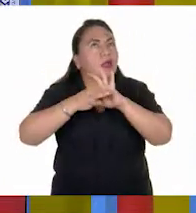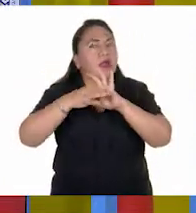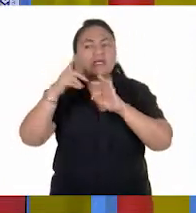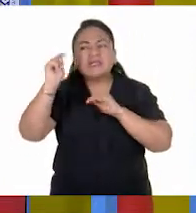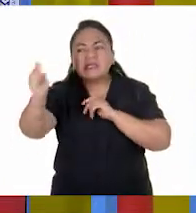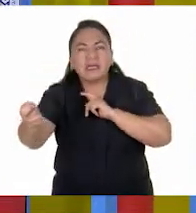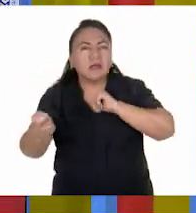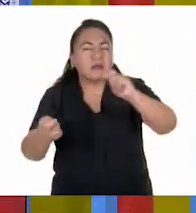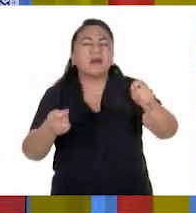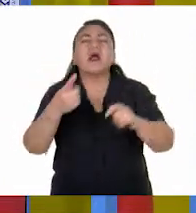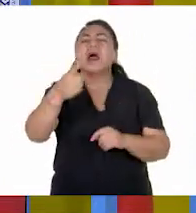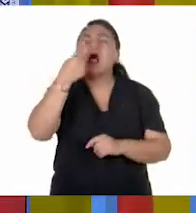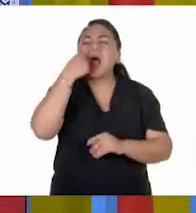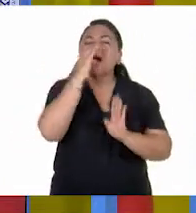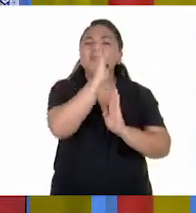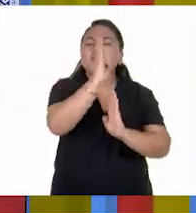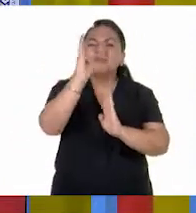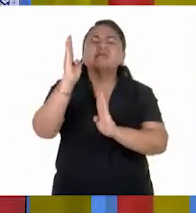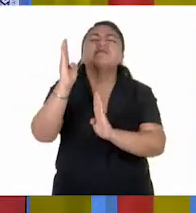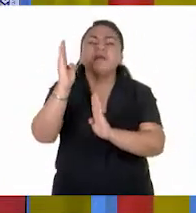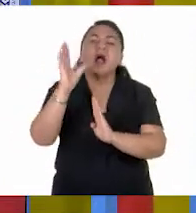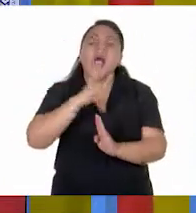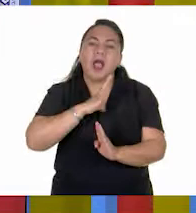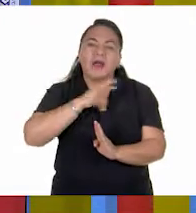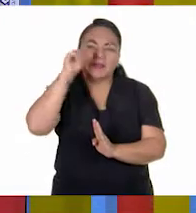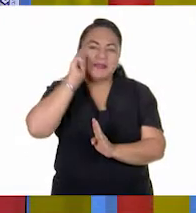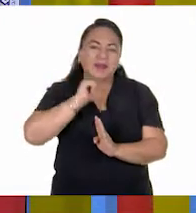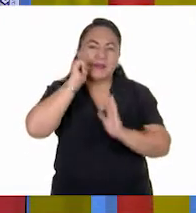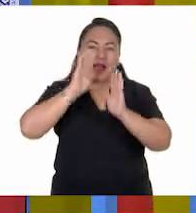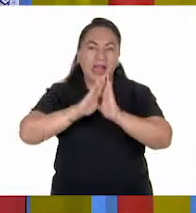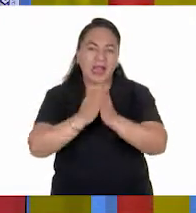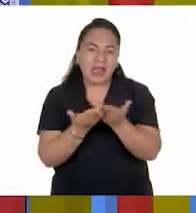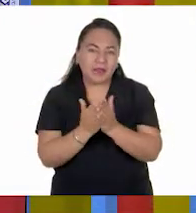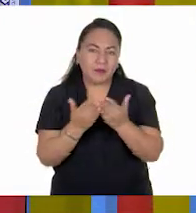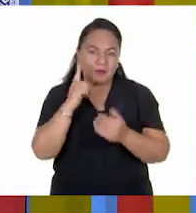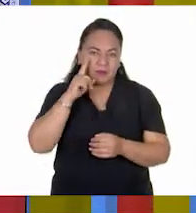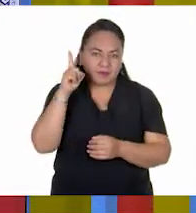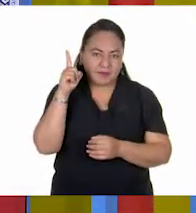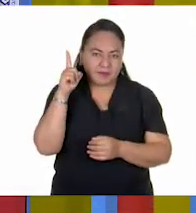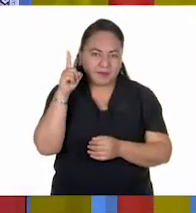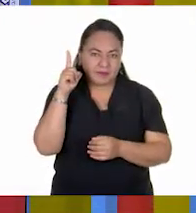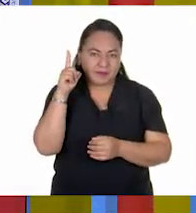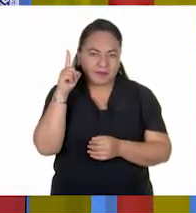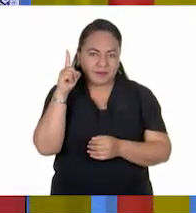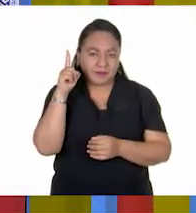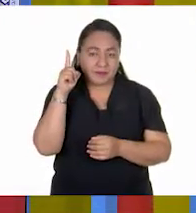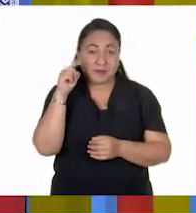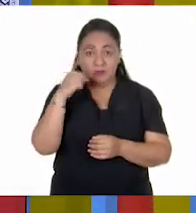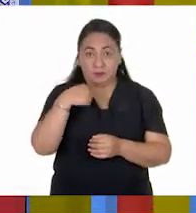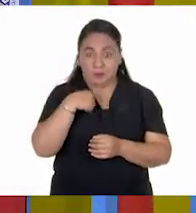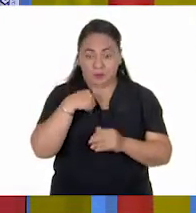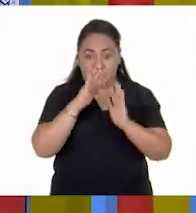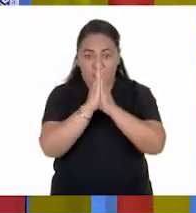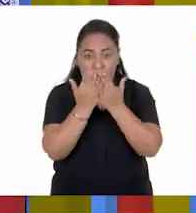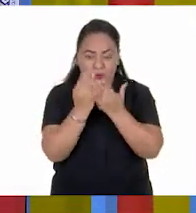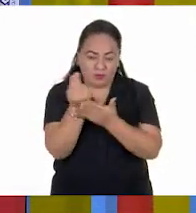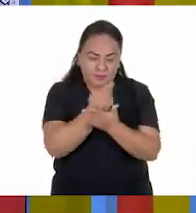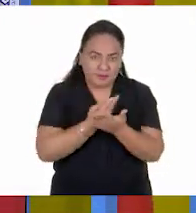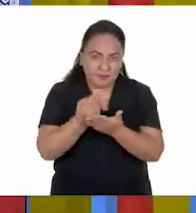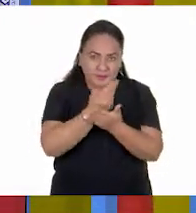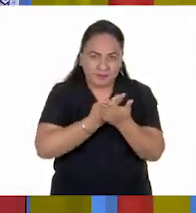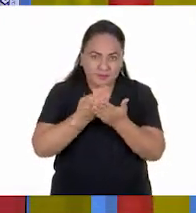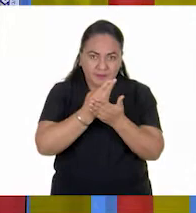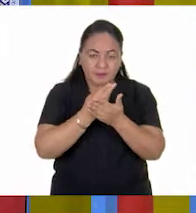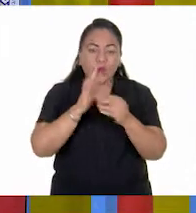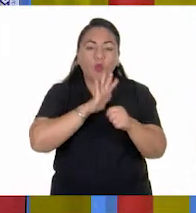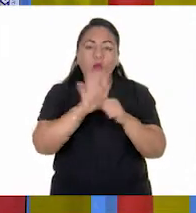¿Qué hay en una biblioteca? Libros. ¿Libros? Muy bien. Por lo tanto, si yo dibujo un libro